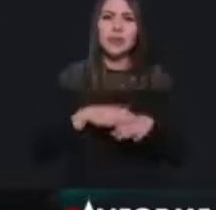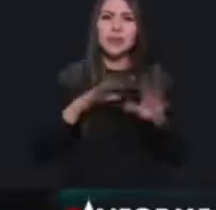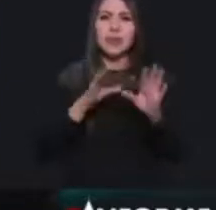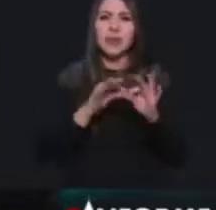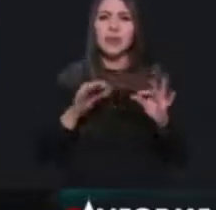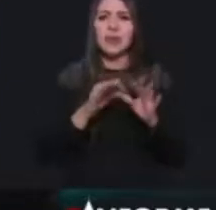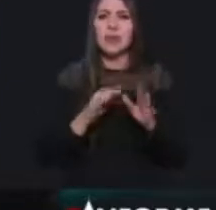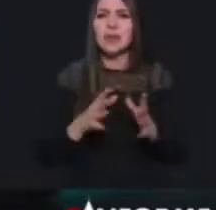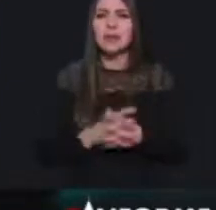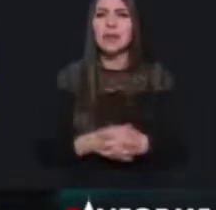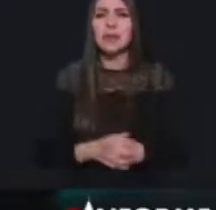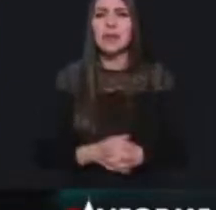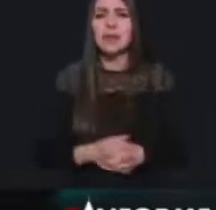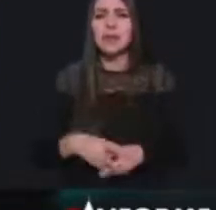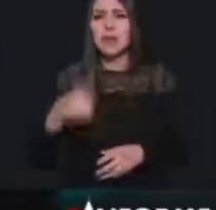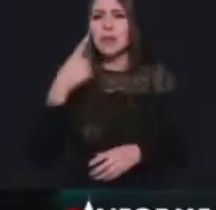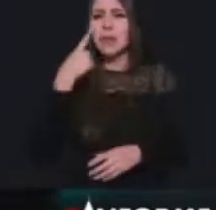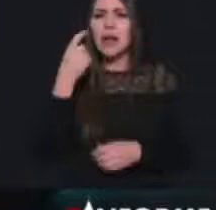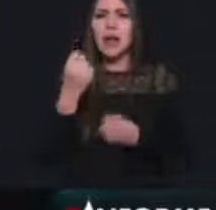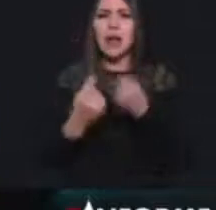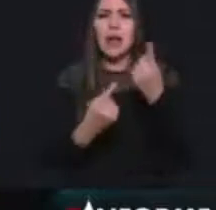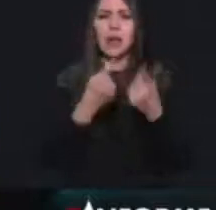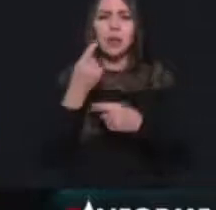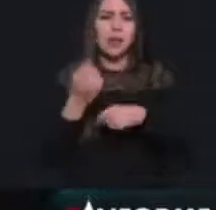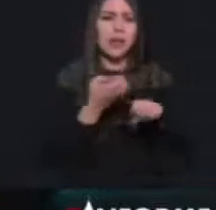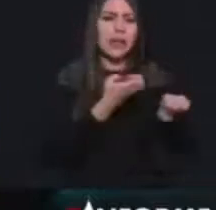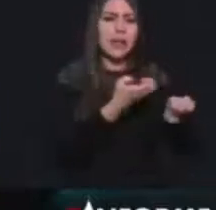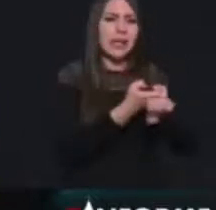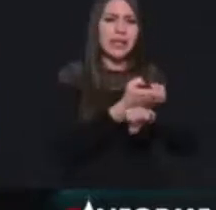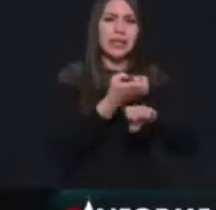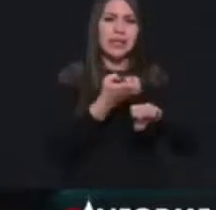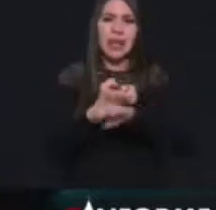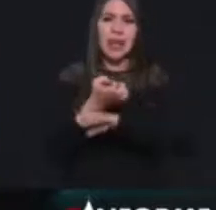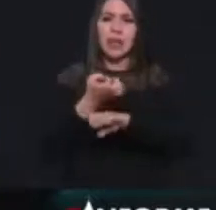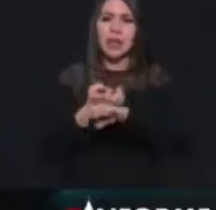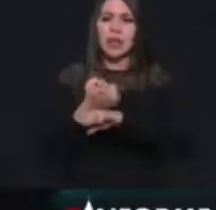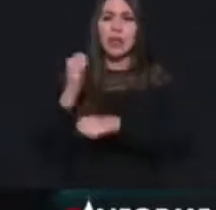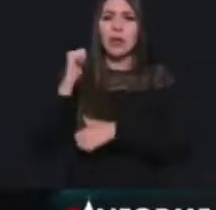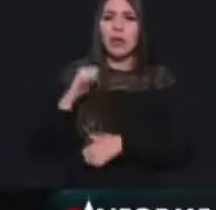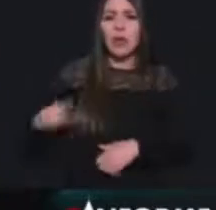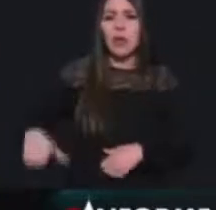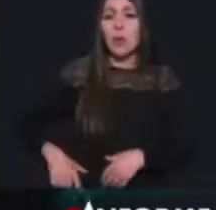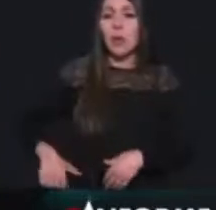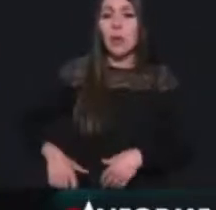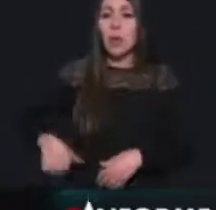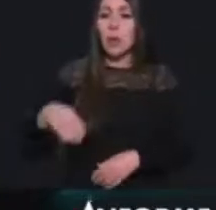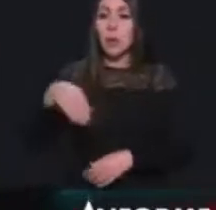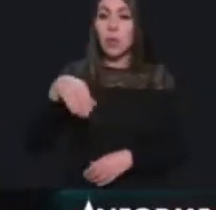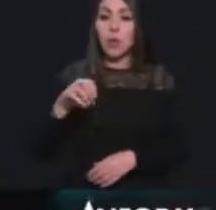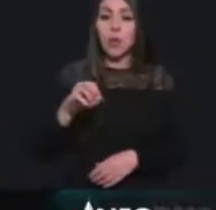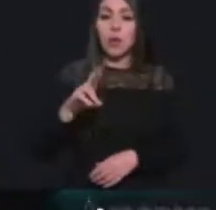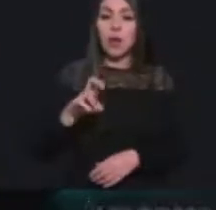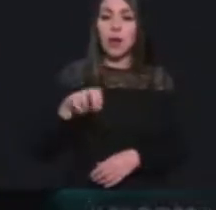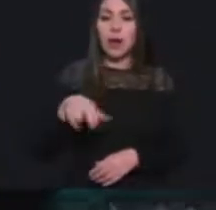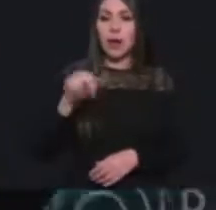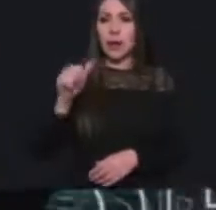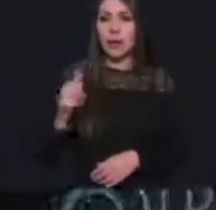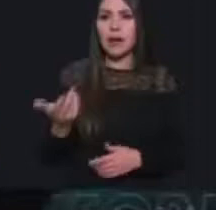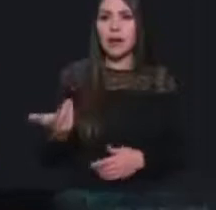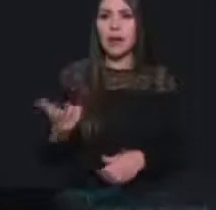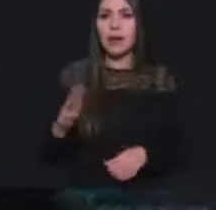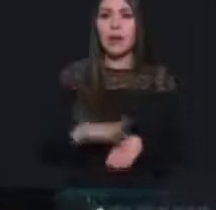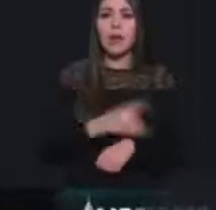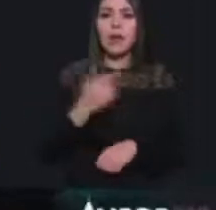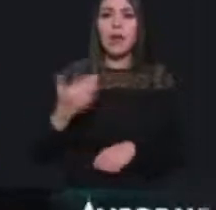en algunos estados que hoy son ya gobernados por Morena. ¿no? Lejos de que la narrativa era de